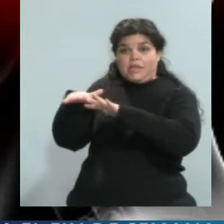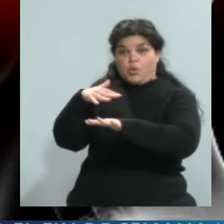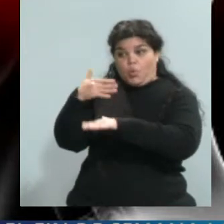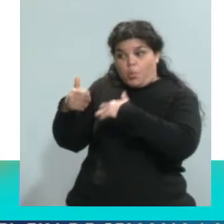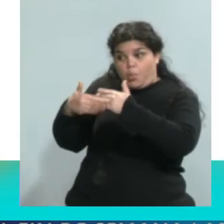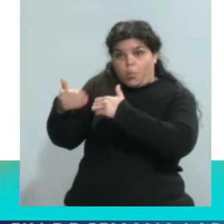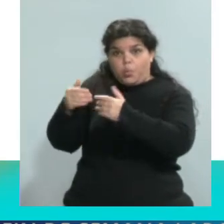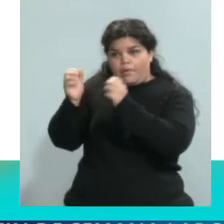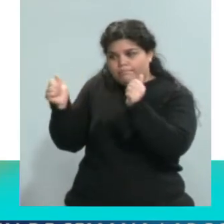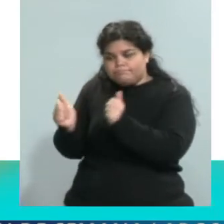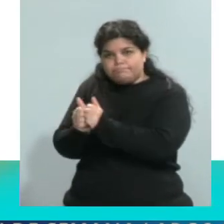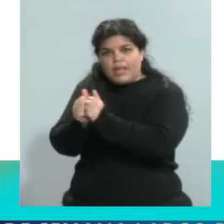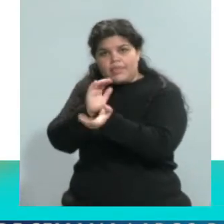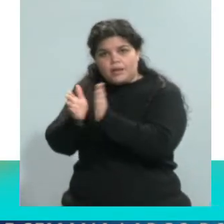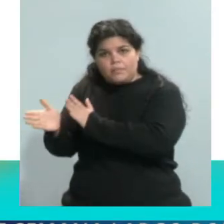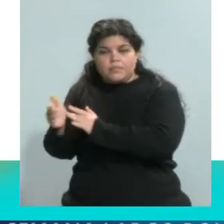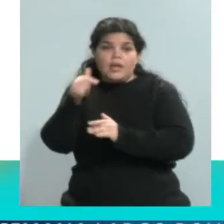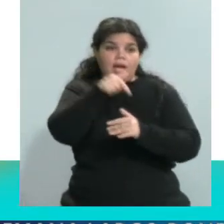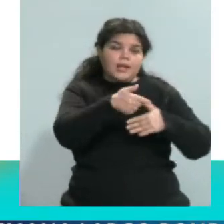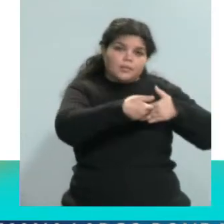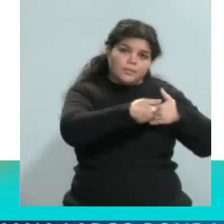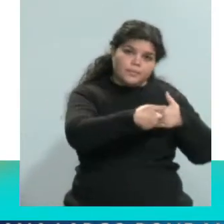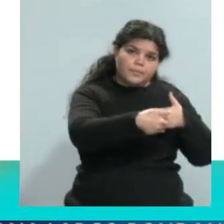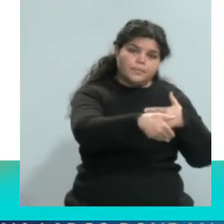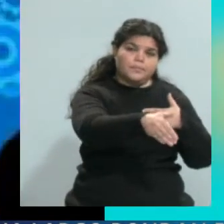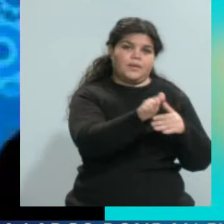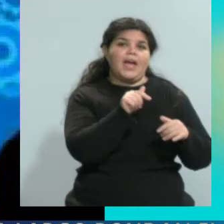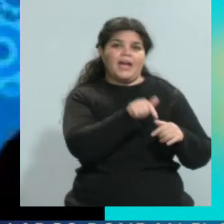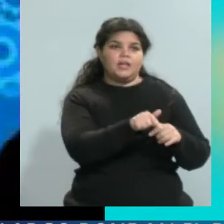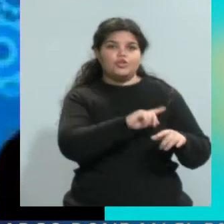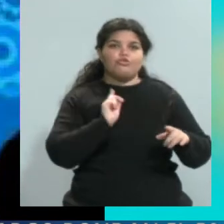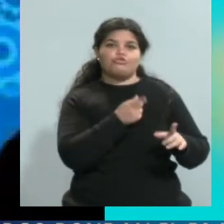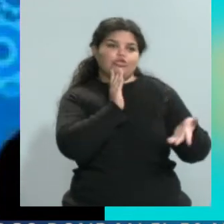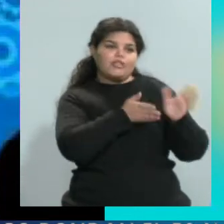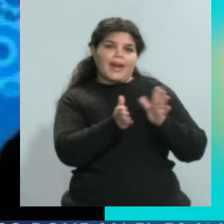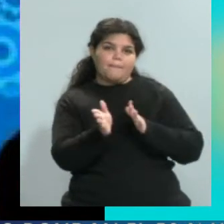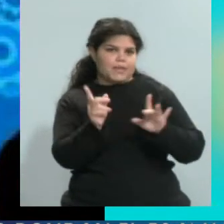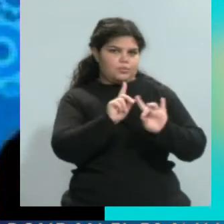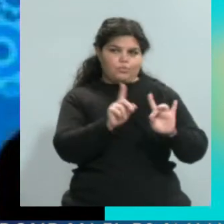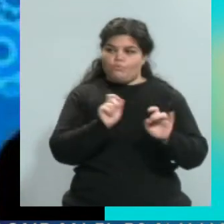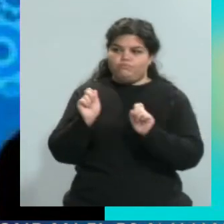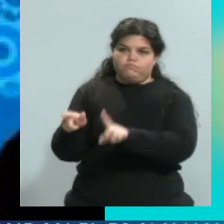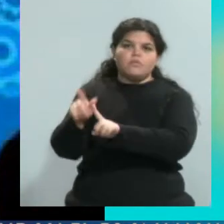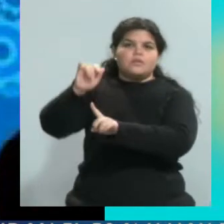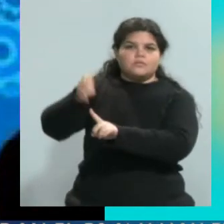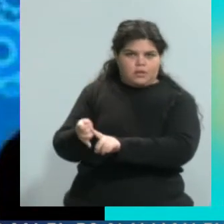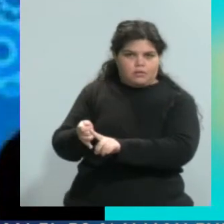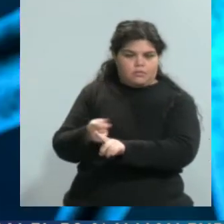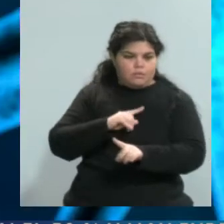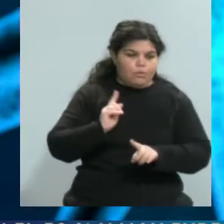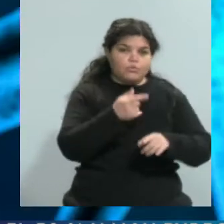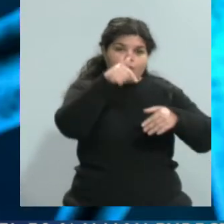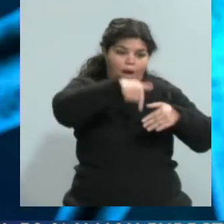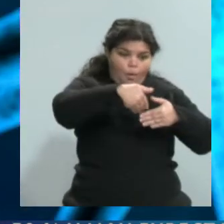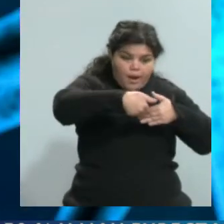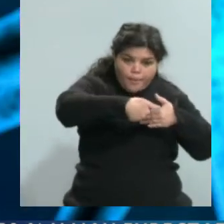es desde el presente en adelante. ¿Bien? Nosotros no hacemos terapia, es muy diferente. Nosotros hacemos desde ahora al